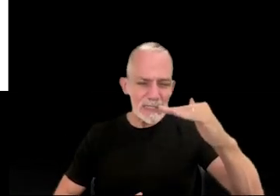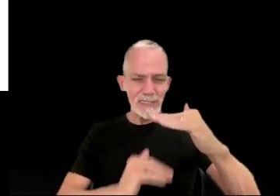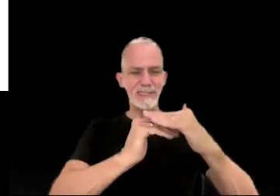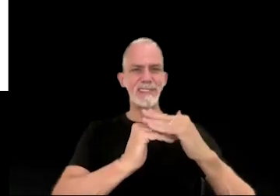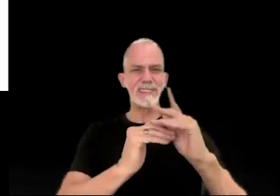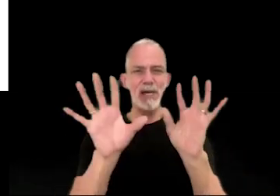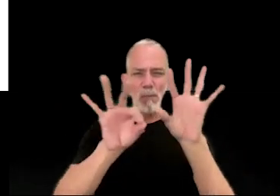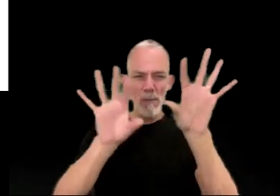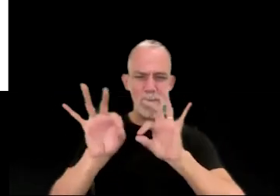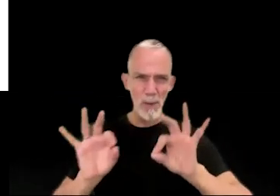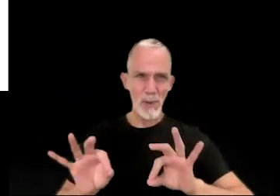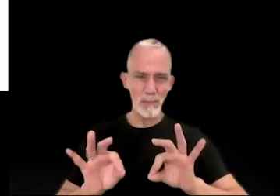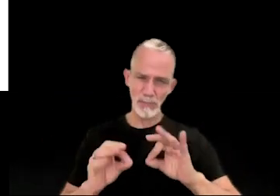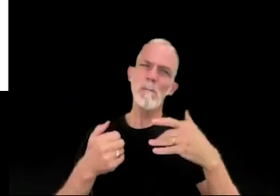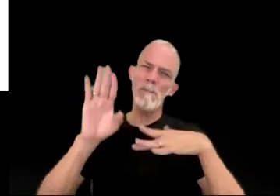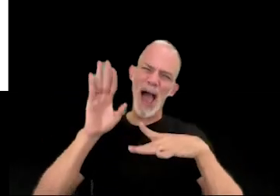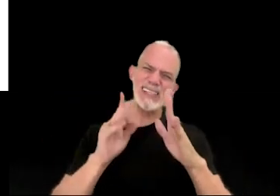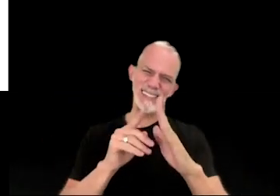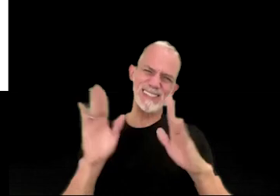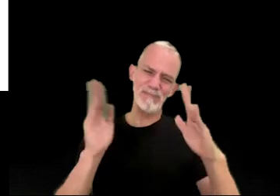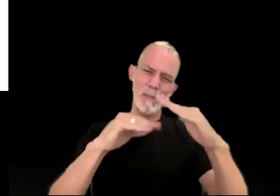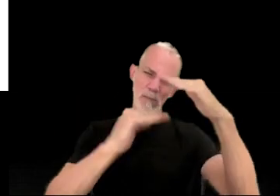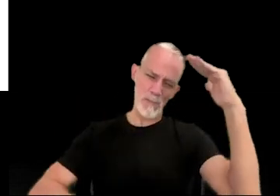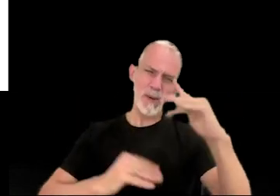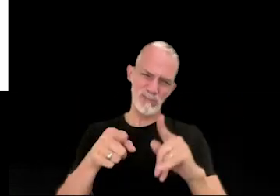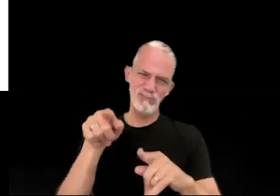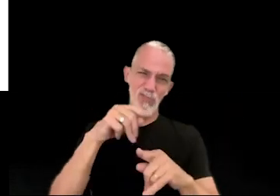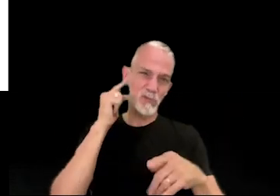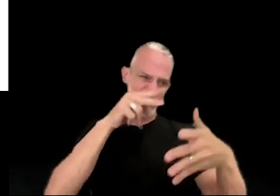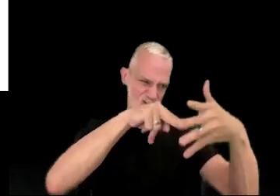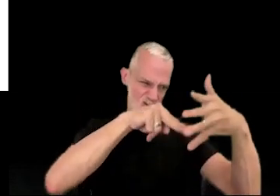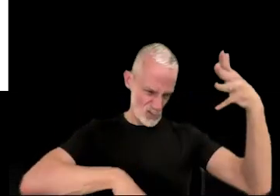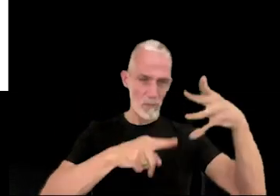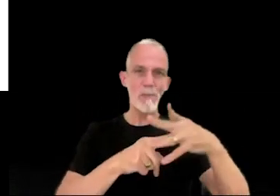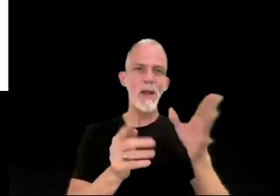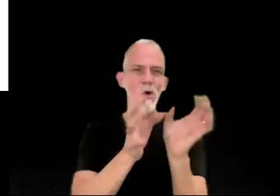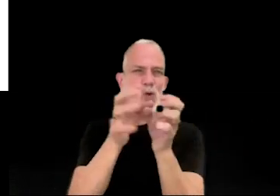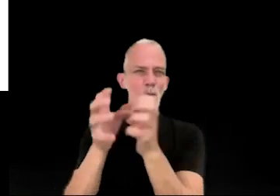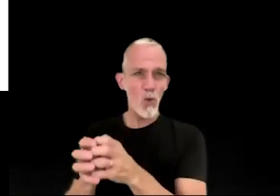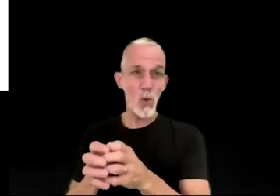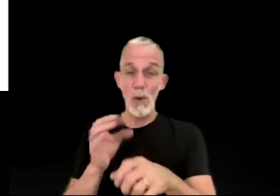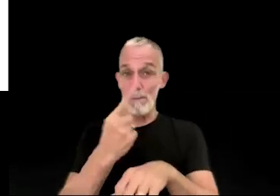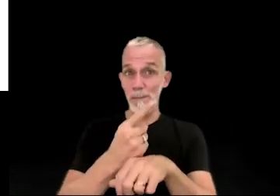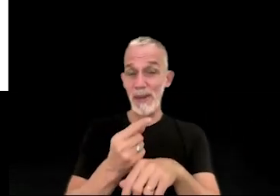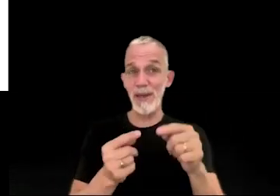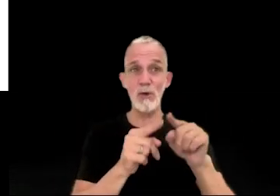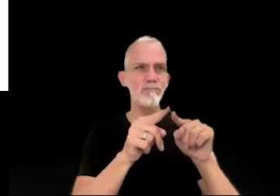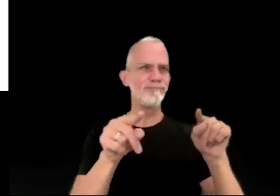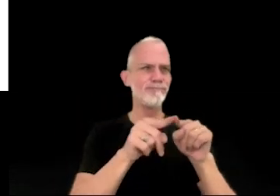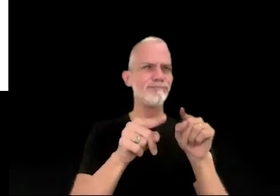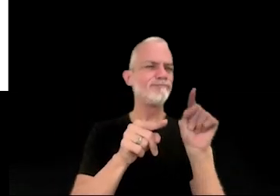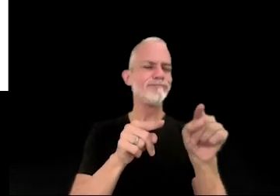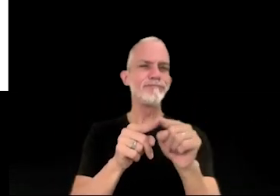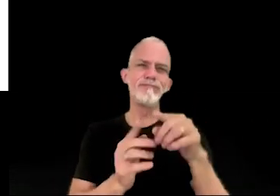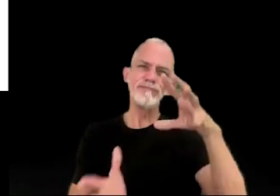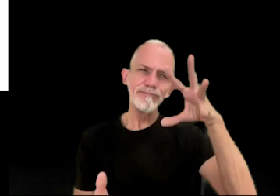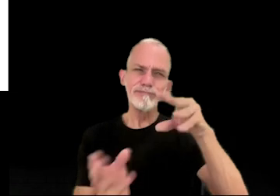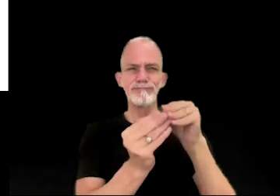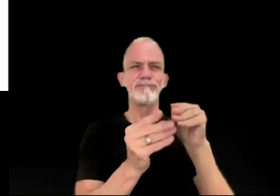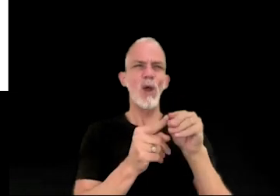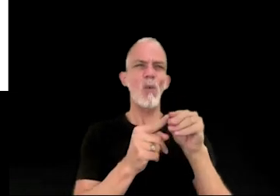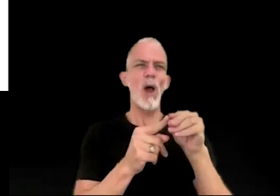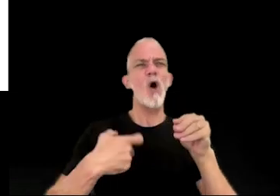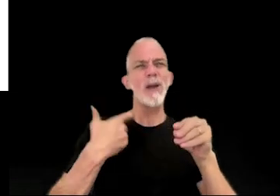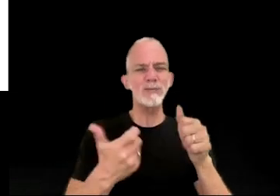algunos ítems. Son más en la norma cuando ustedes lo lean, pero los agrupé. En principio puse todo junto, lo que es obra